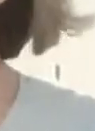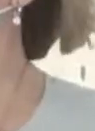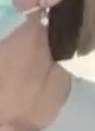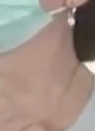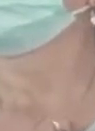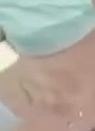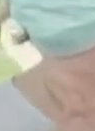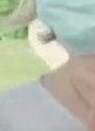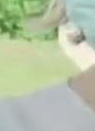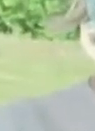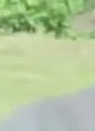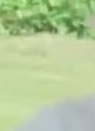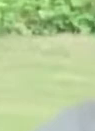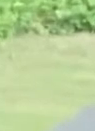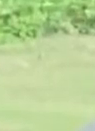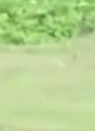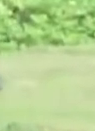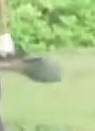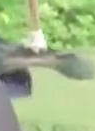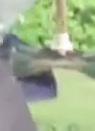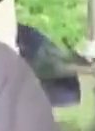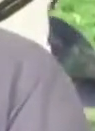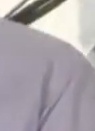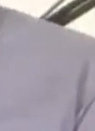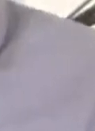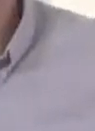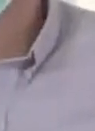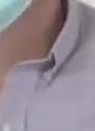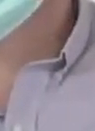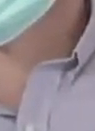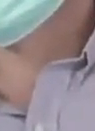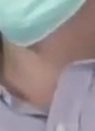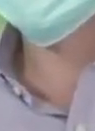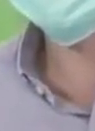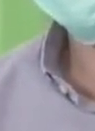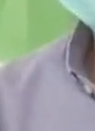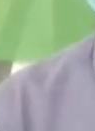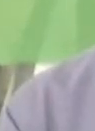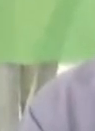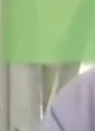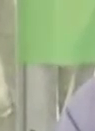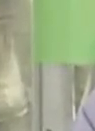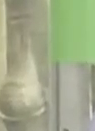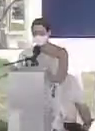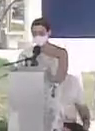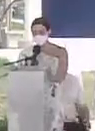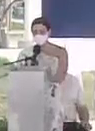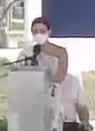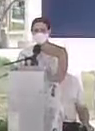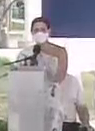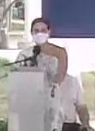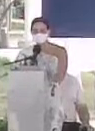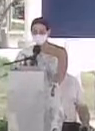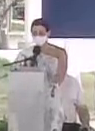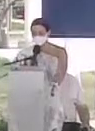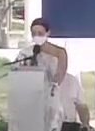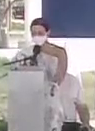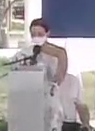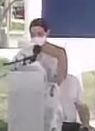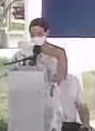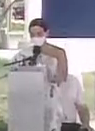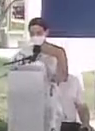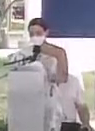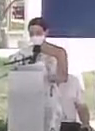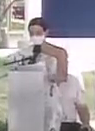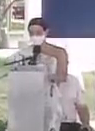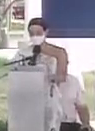Río. Jorge Segebre, presidente AS, Construcciones y Junta Directiva de Camacol. Rosemary